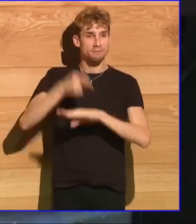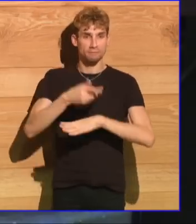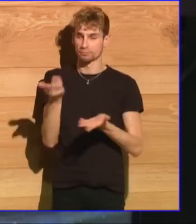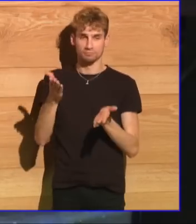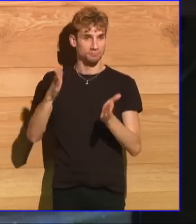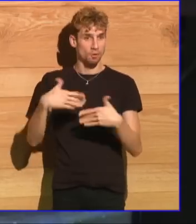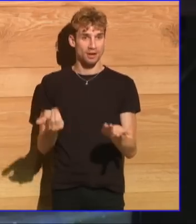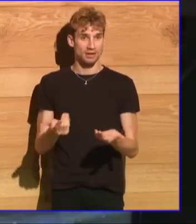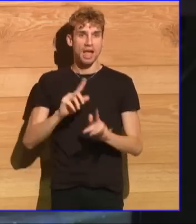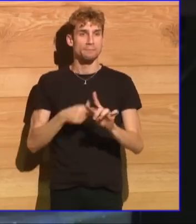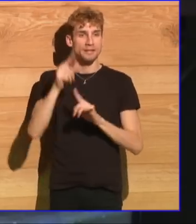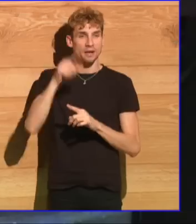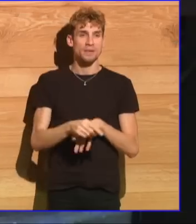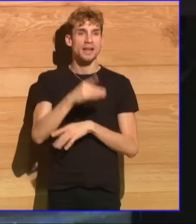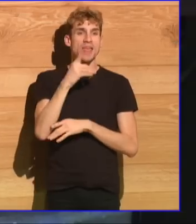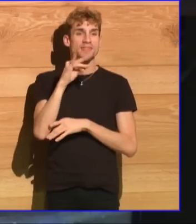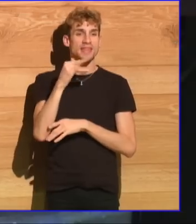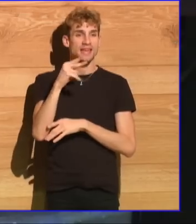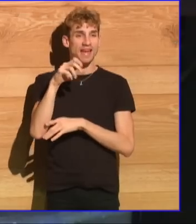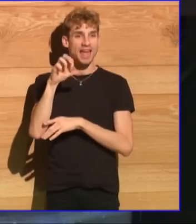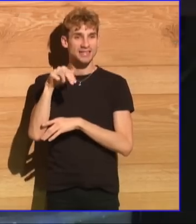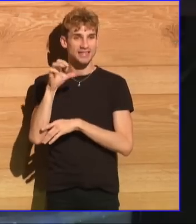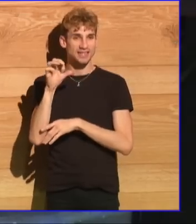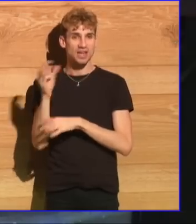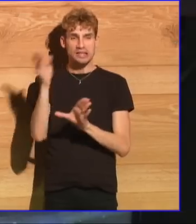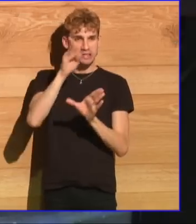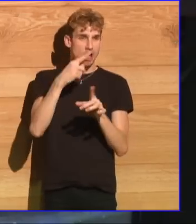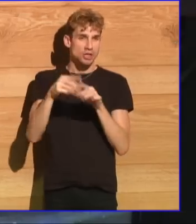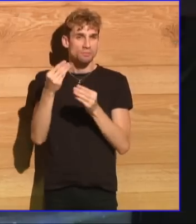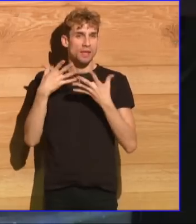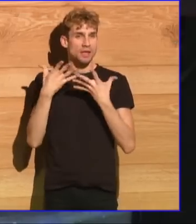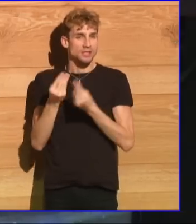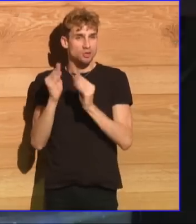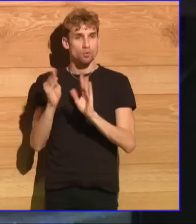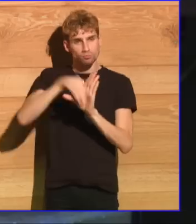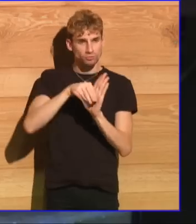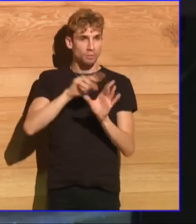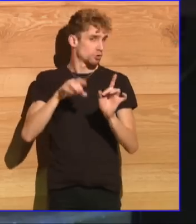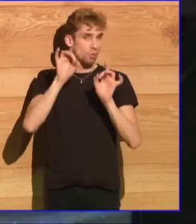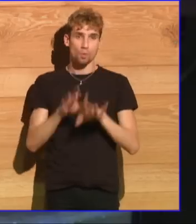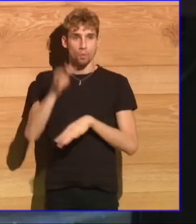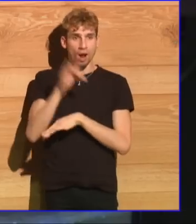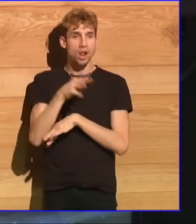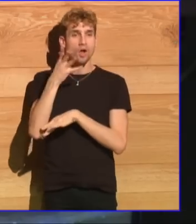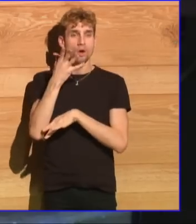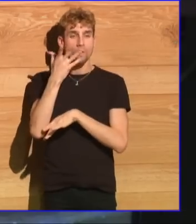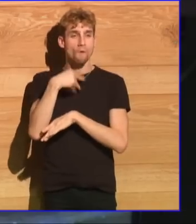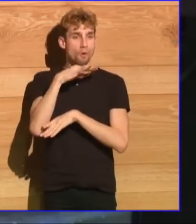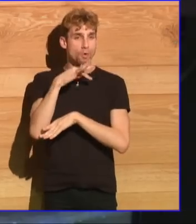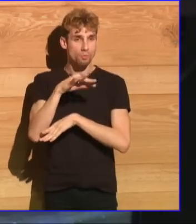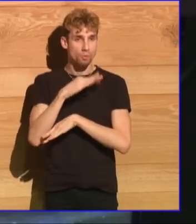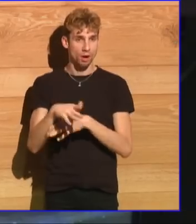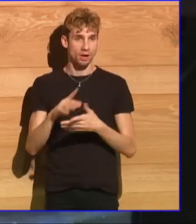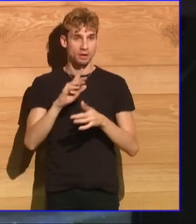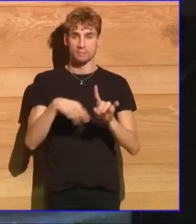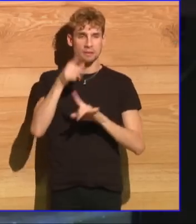mucho de Dickens, como lo tenía El color púrpura. Tiene una estructura enormemente dickensiana y muy cercana a Oliver Twist en el